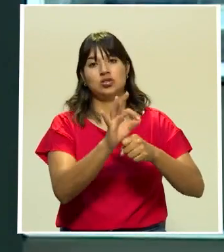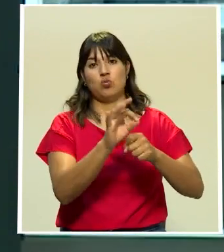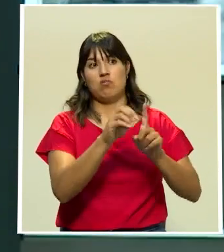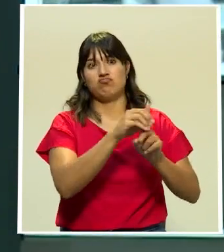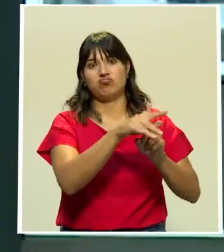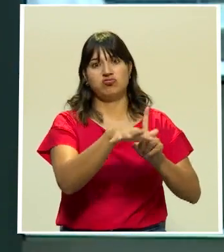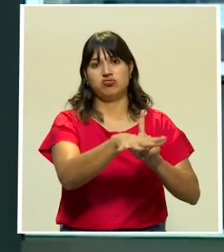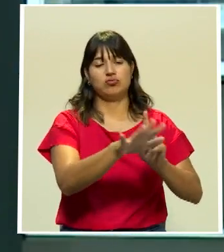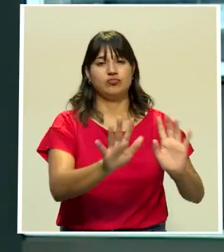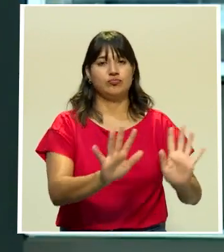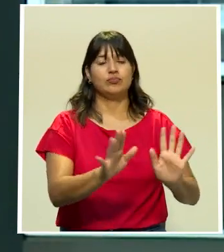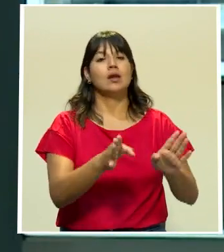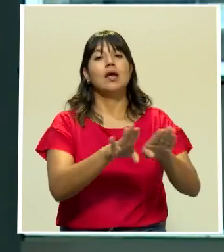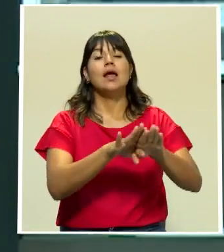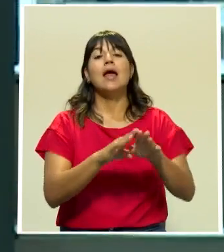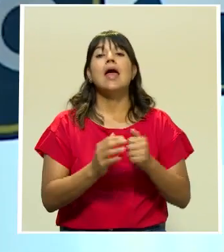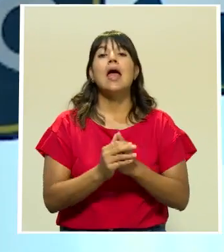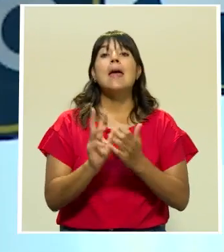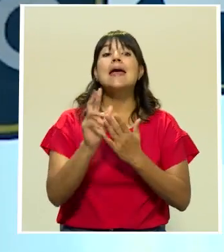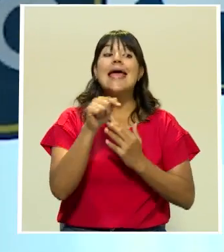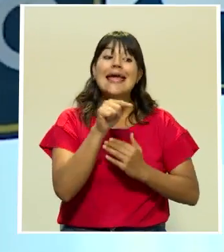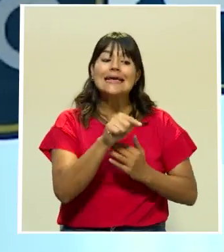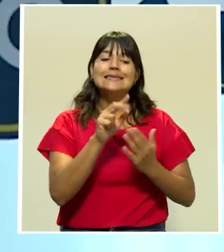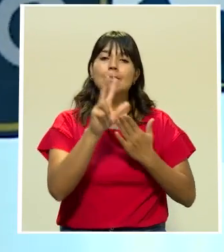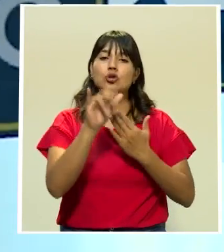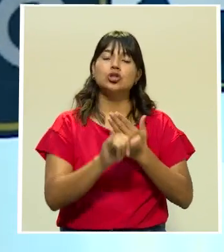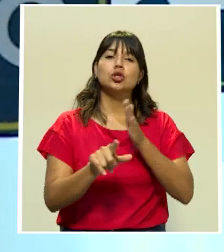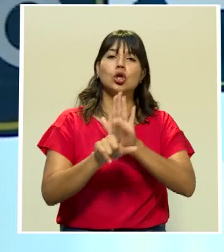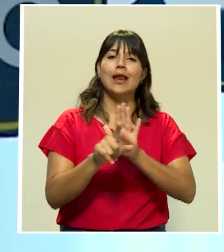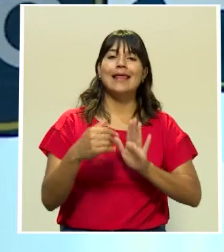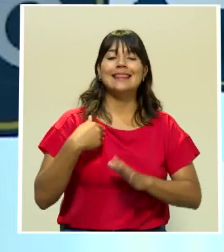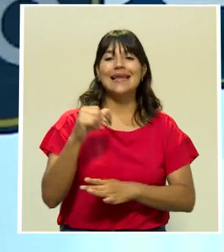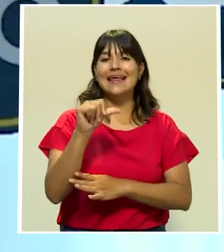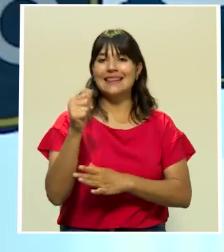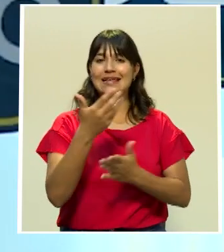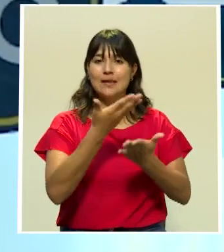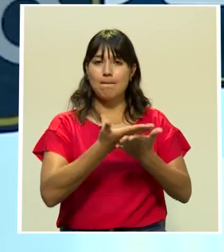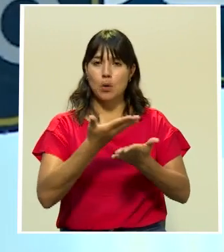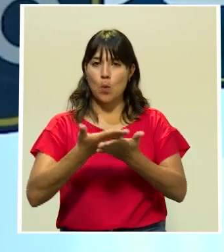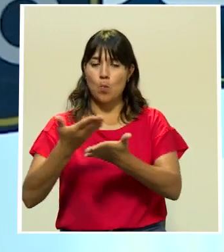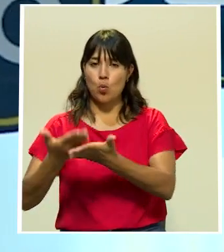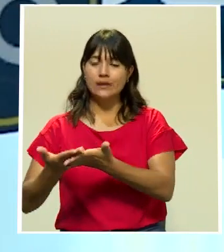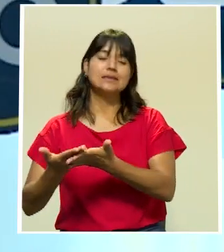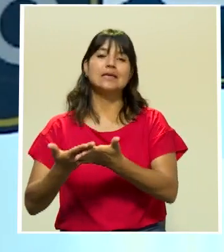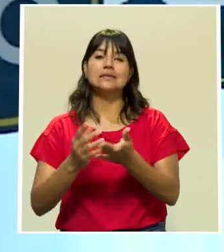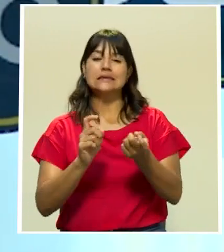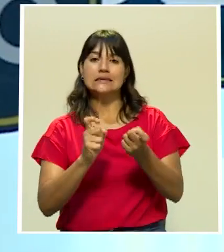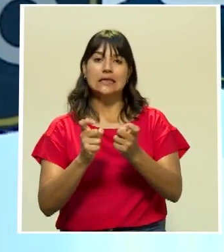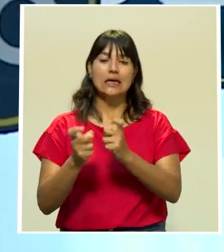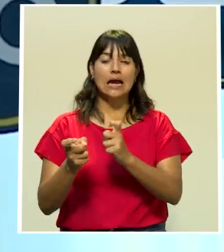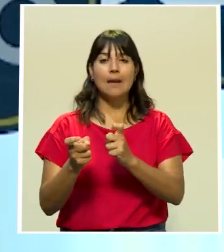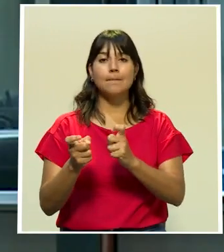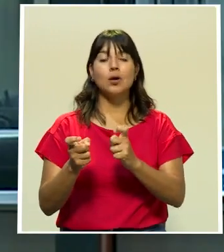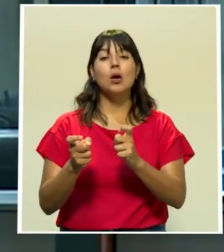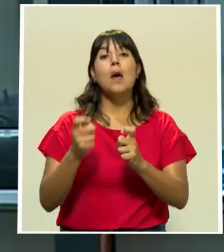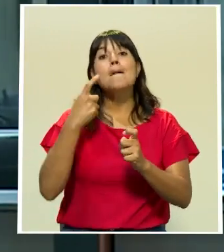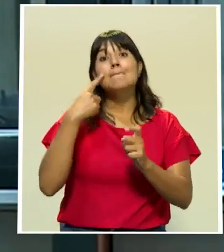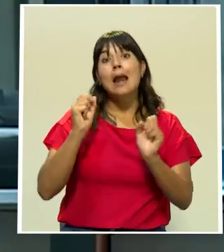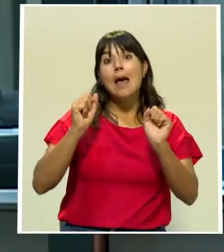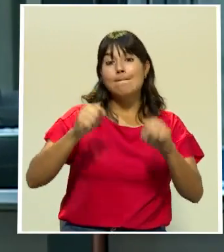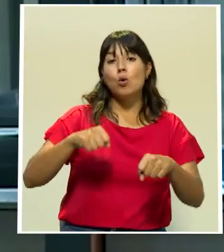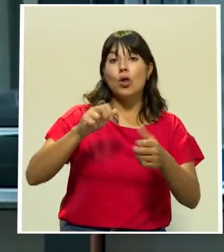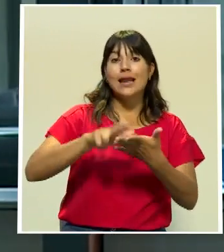Este proyecto de ley tiene 10 mociones de fondo y para que tenga validez en el